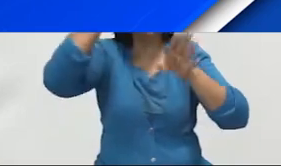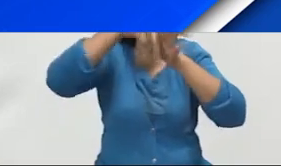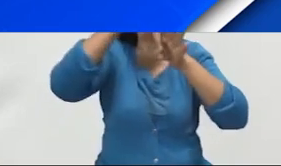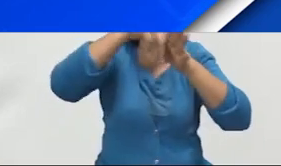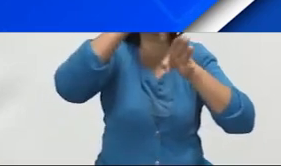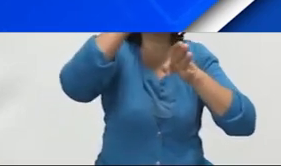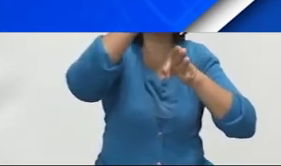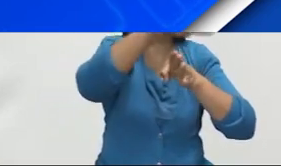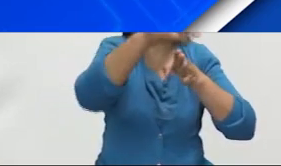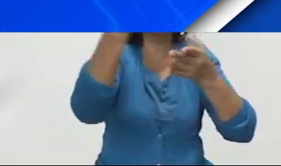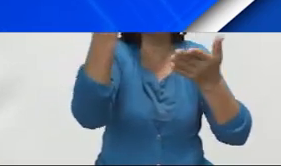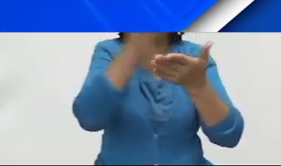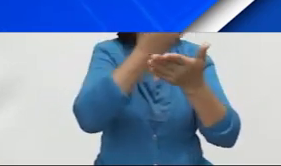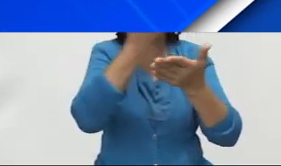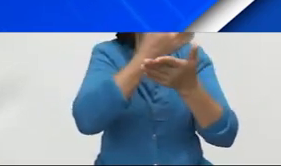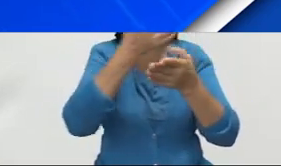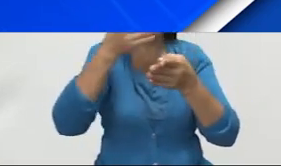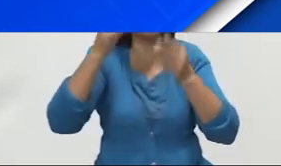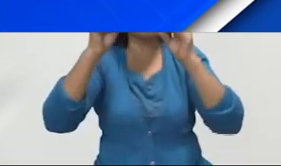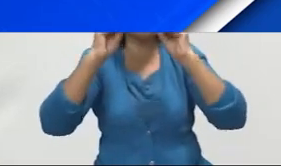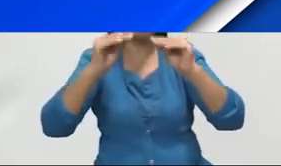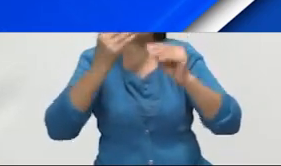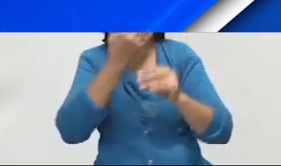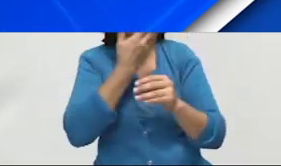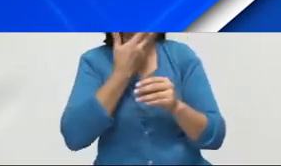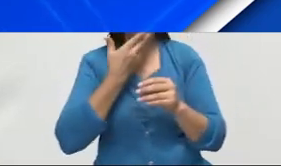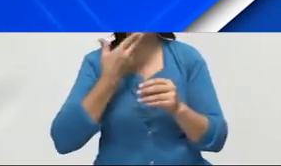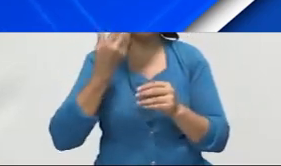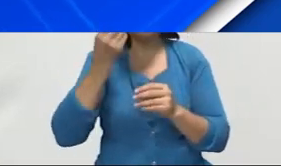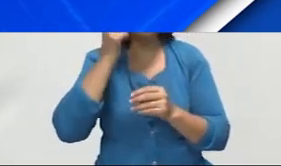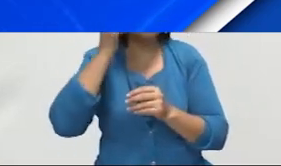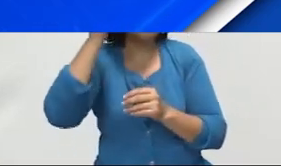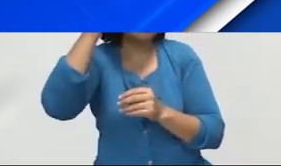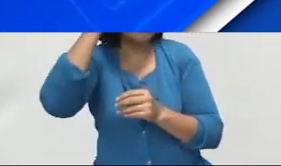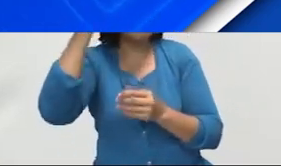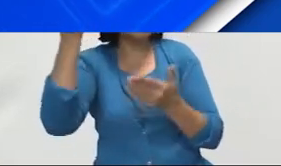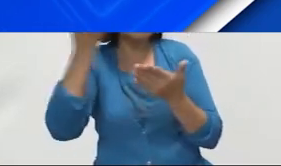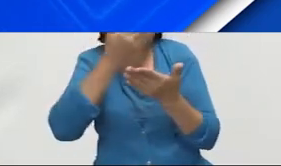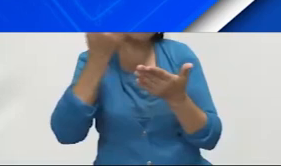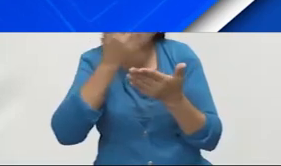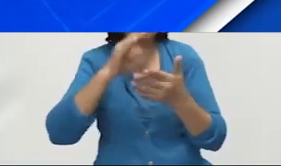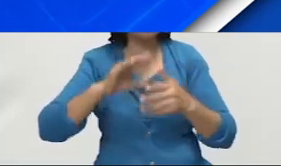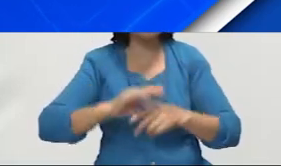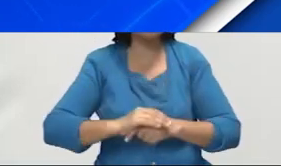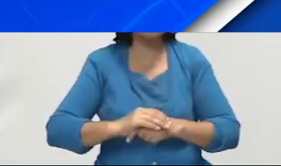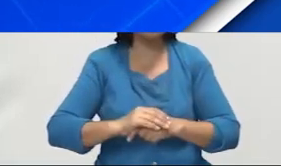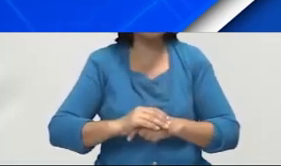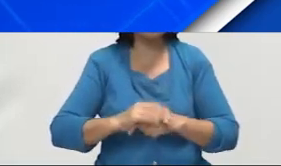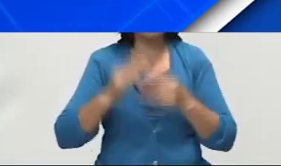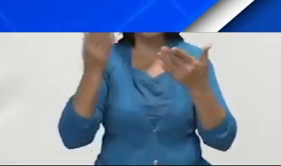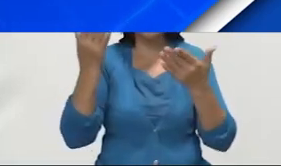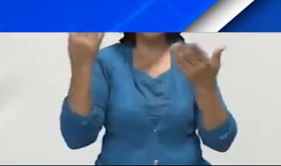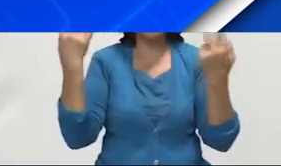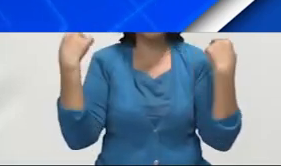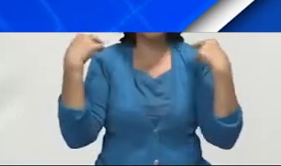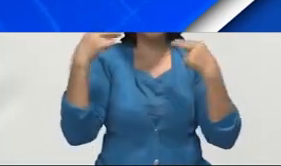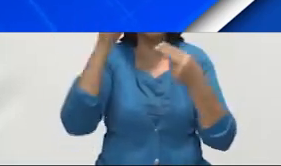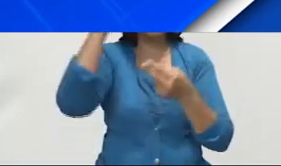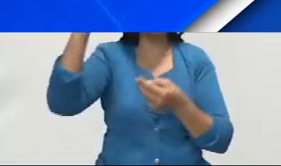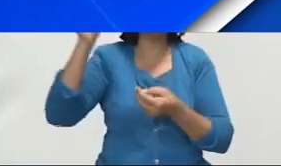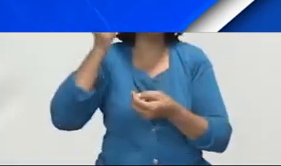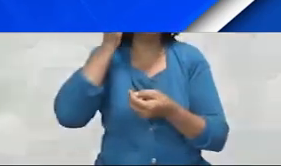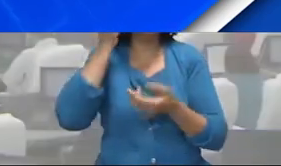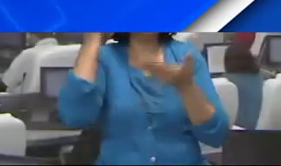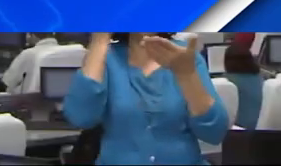distancia en el campo, educación de jóvenes y adultos, la formación docente en las